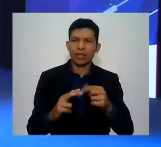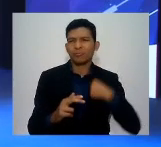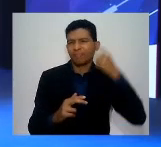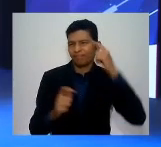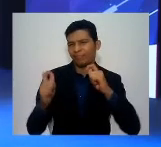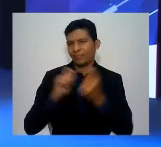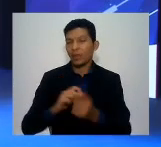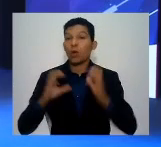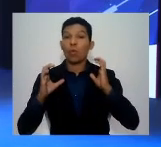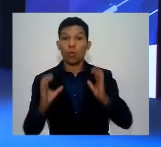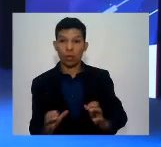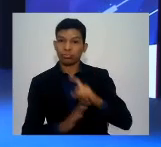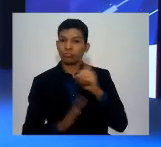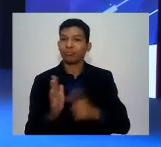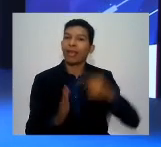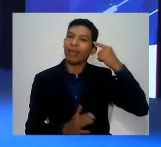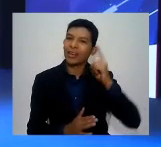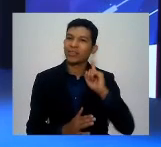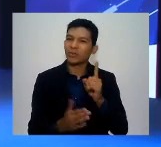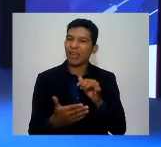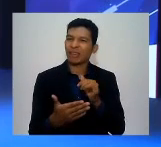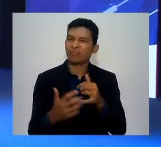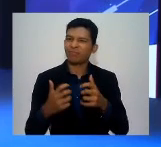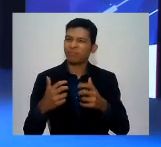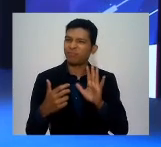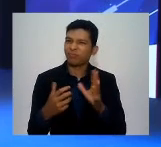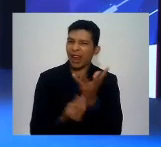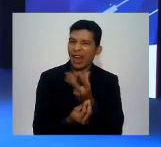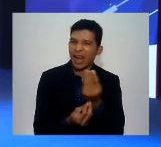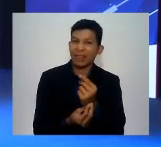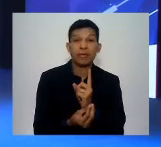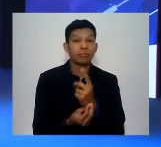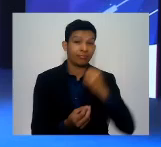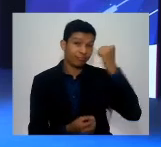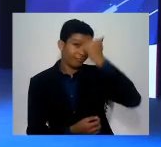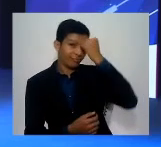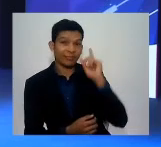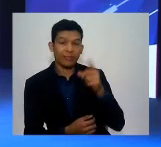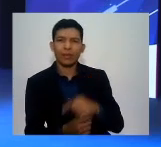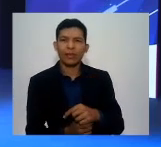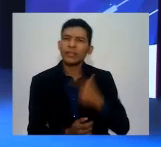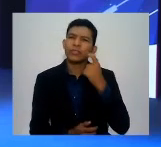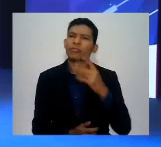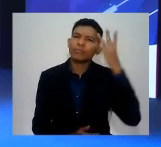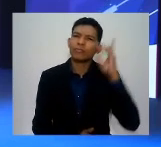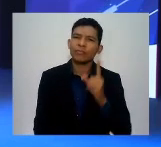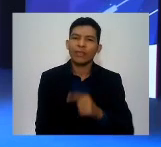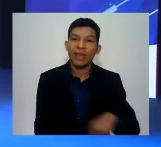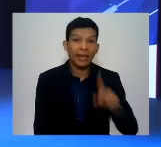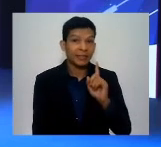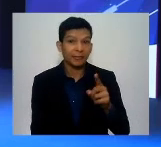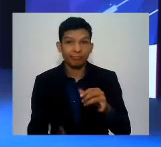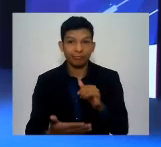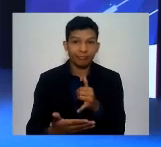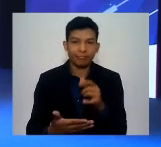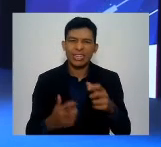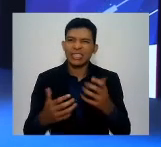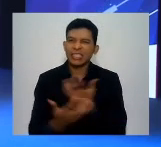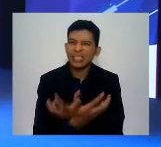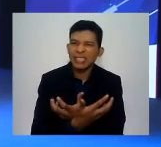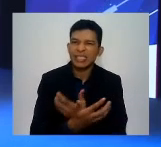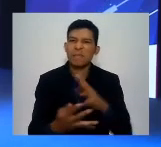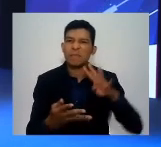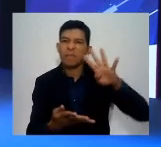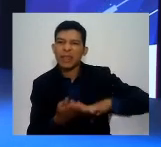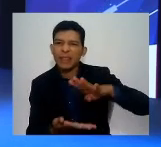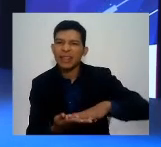Él dijo, el pie humano es una obra maestra. Pero yo la modifiqué aquí porque me parece que no solamente el pie humano es una obra maestra, sino el cuerpo humano es una obra